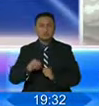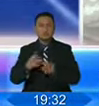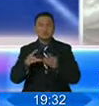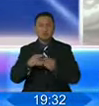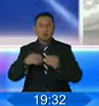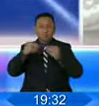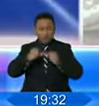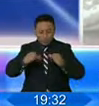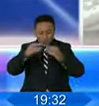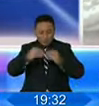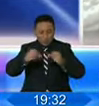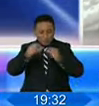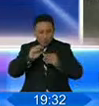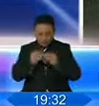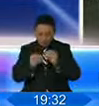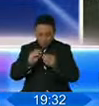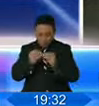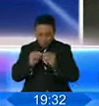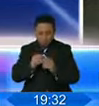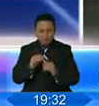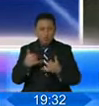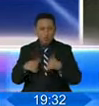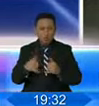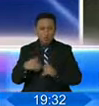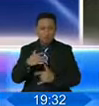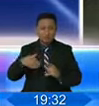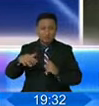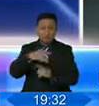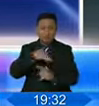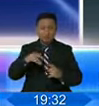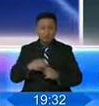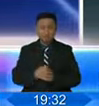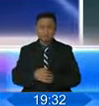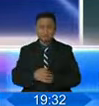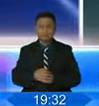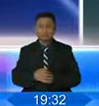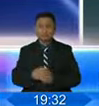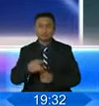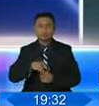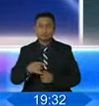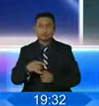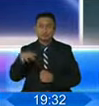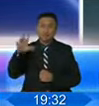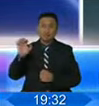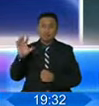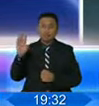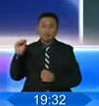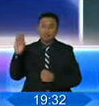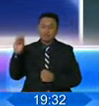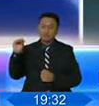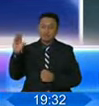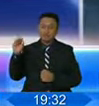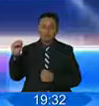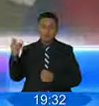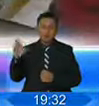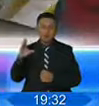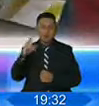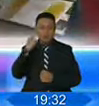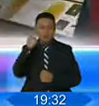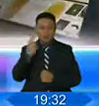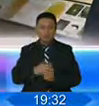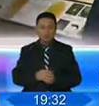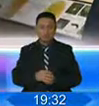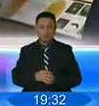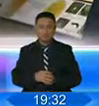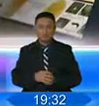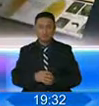con material reciclado, juegos ambientales, también realizamos títeres, experimentos y bueno,